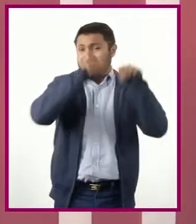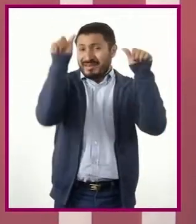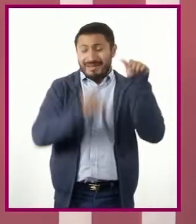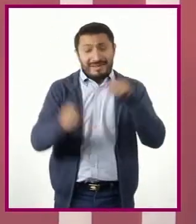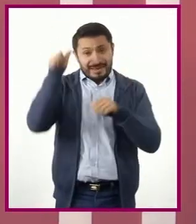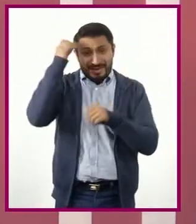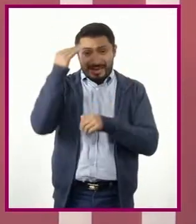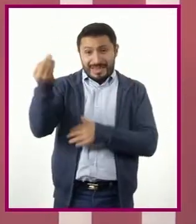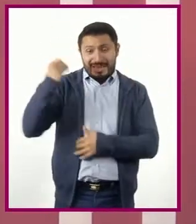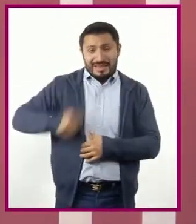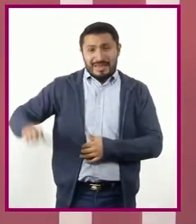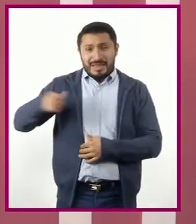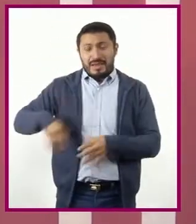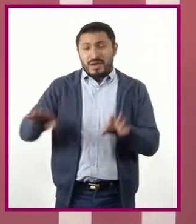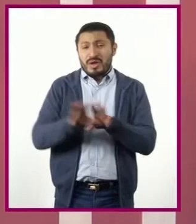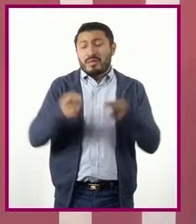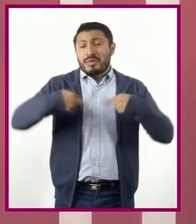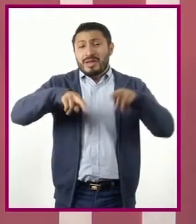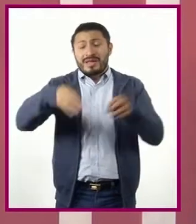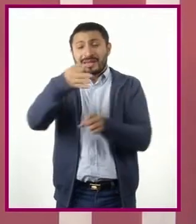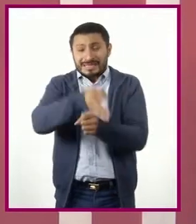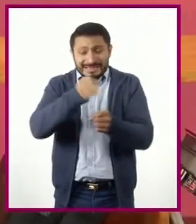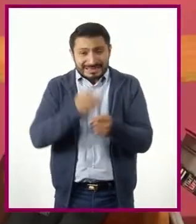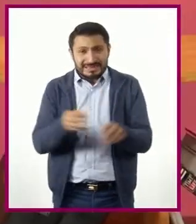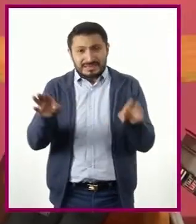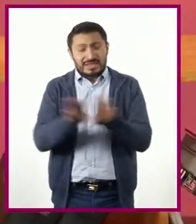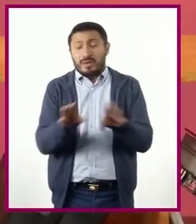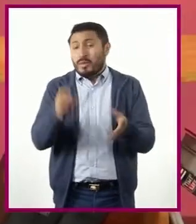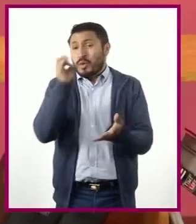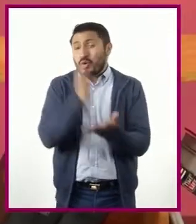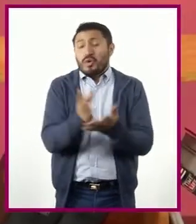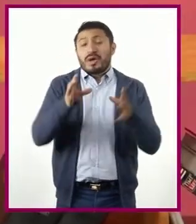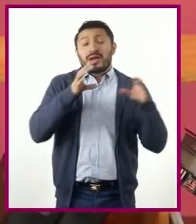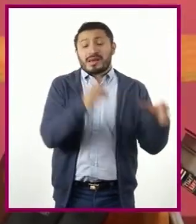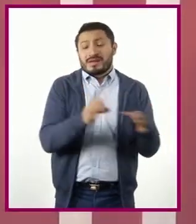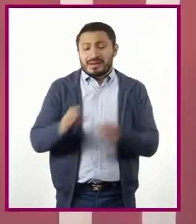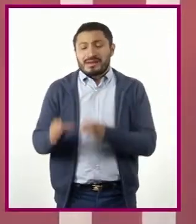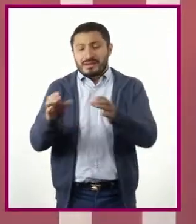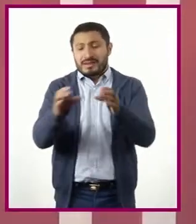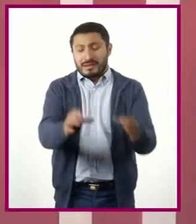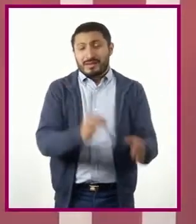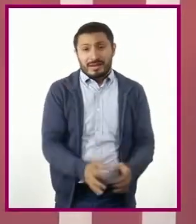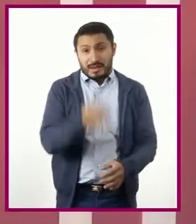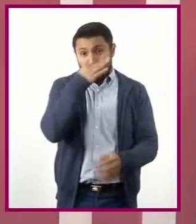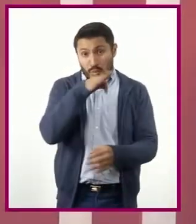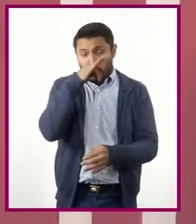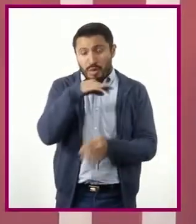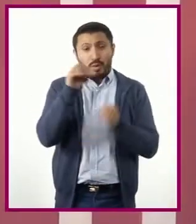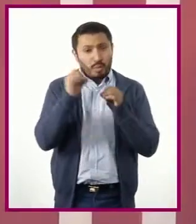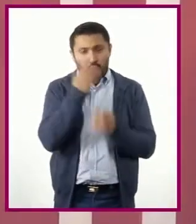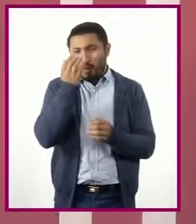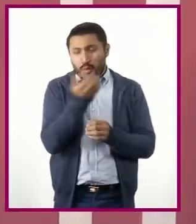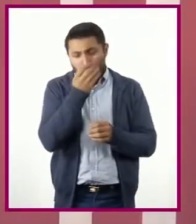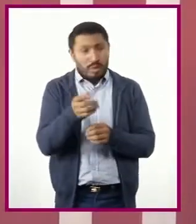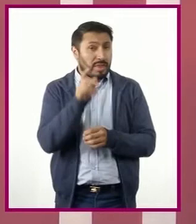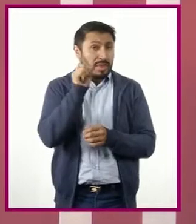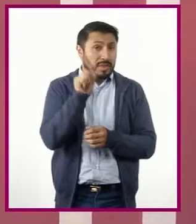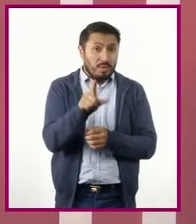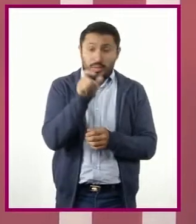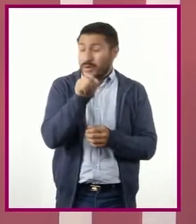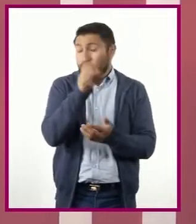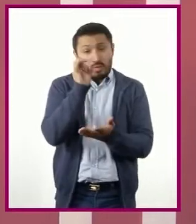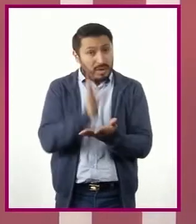representaciones burlescas estaban restringidas, solo en ciertos contextos festivos y populares era tolerada.